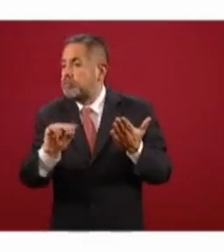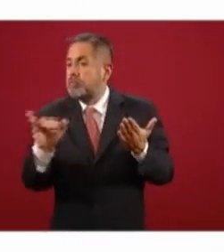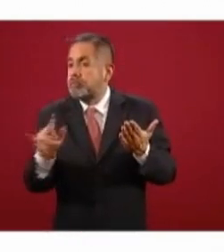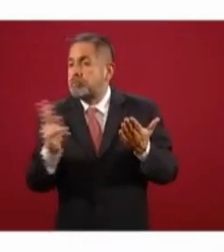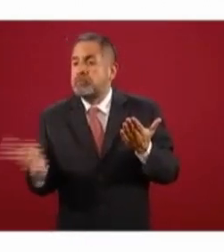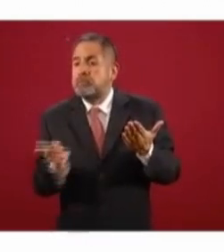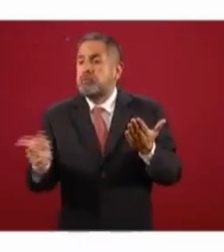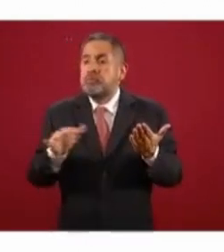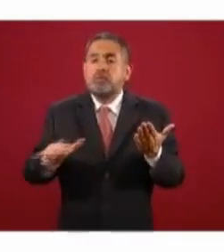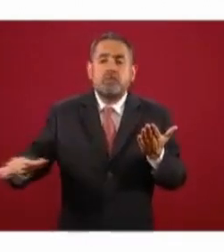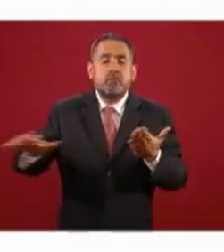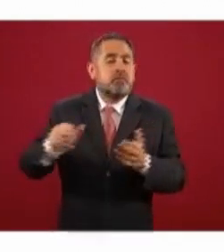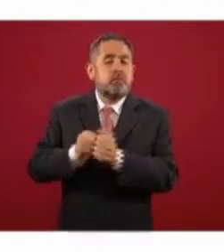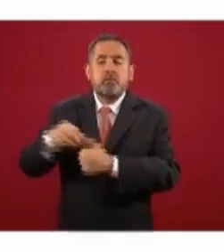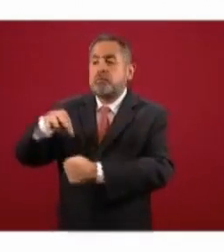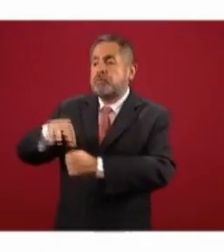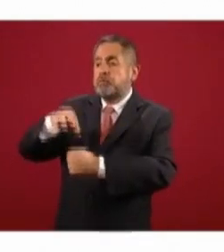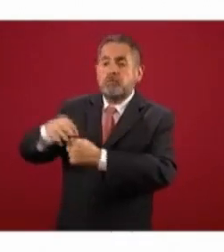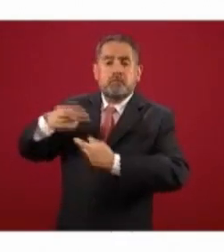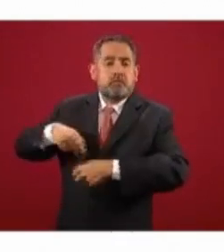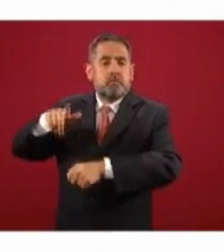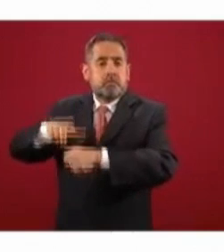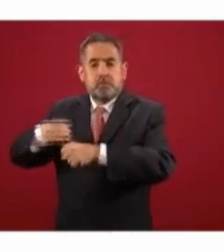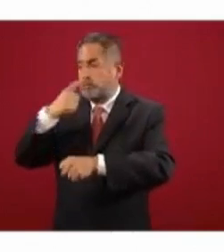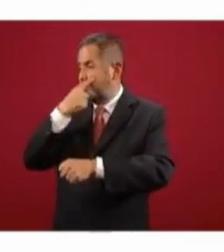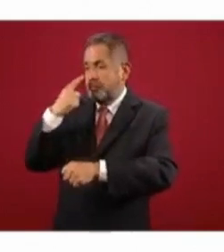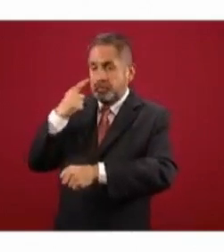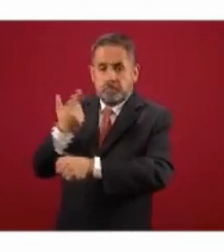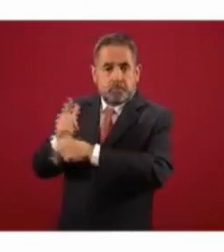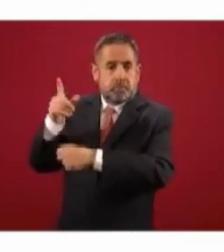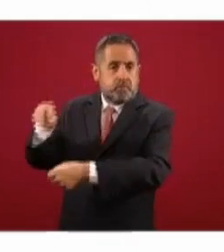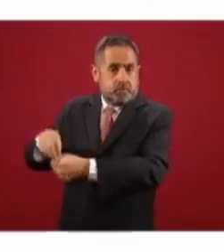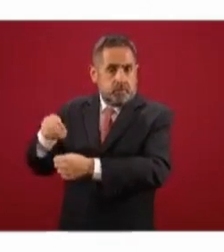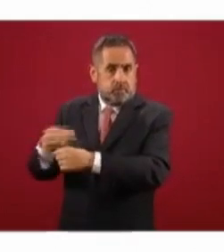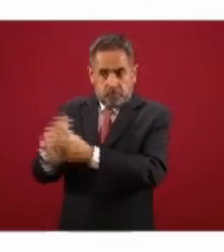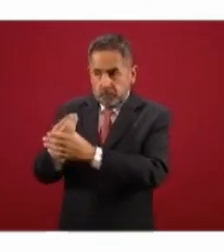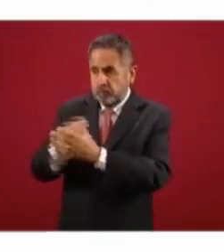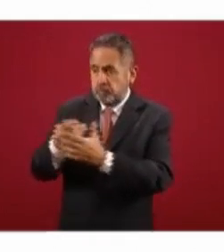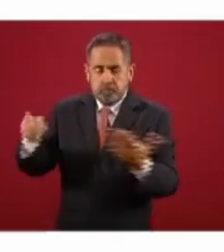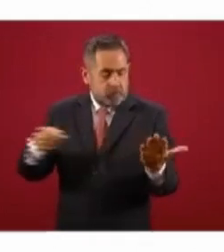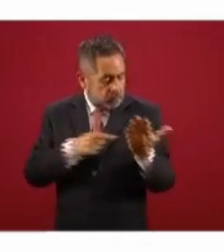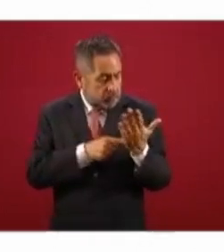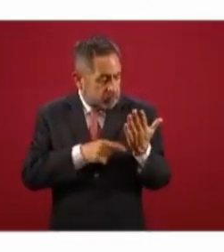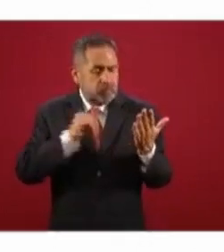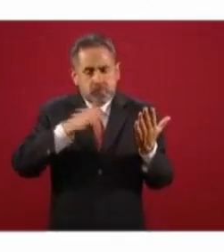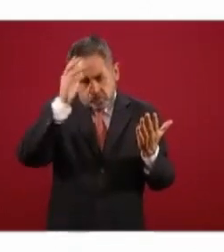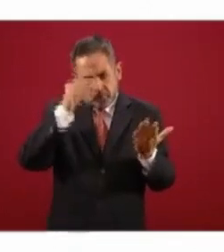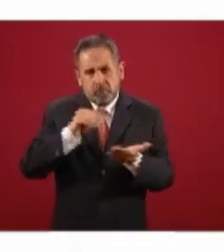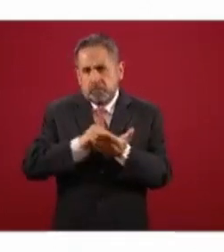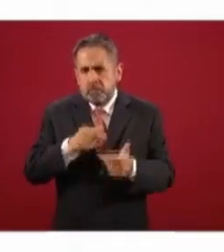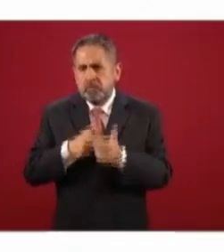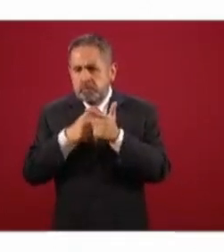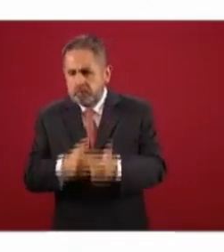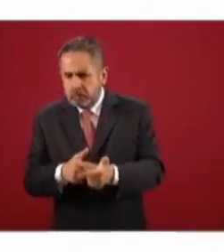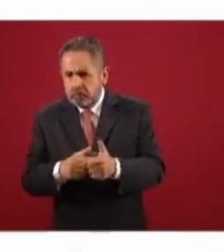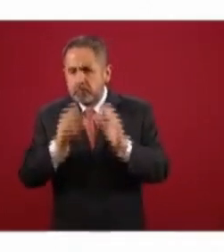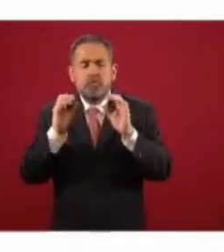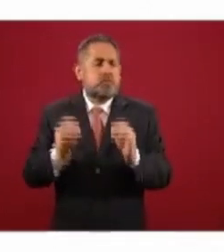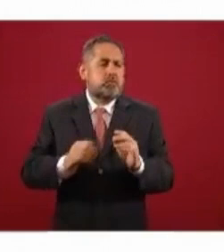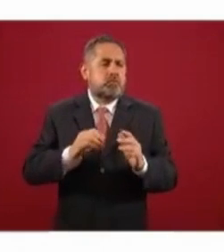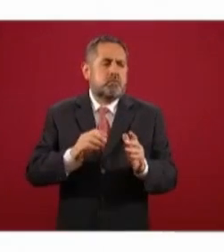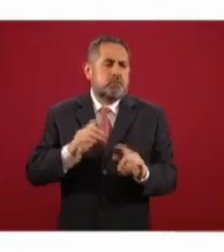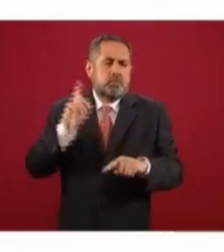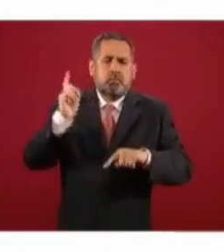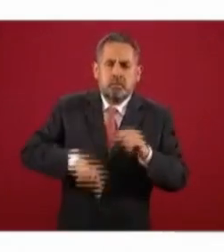consulta a través del voto personal libre, directo y secreto de los trabajadores, quienes teniendo en físico a